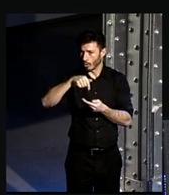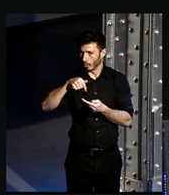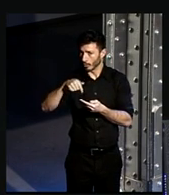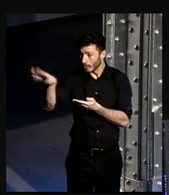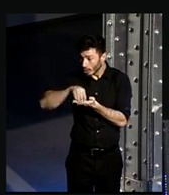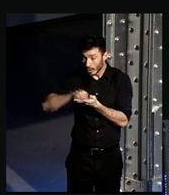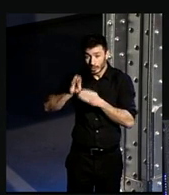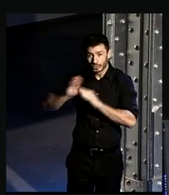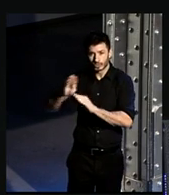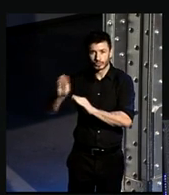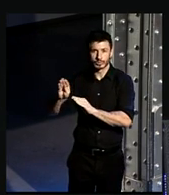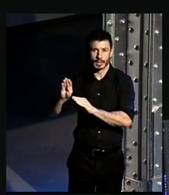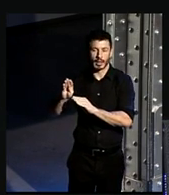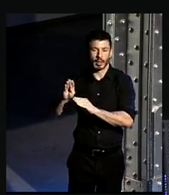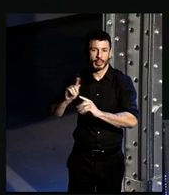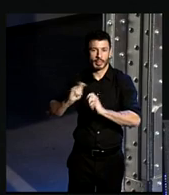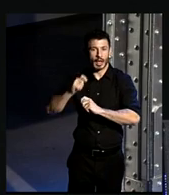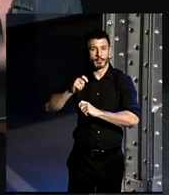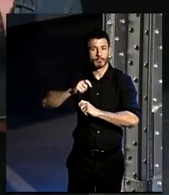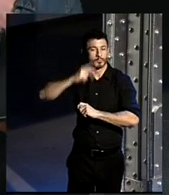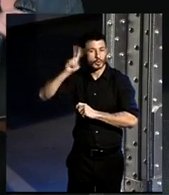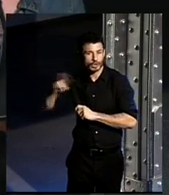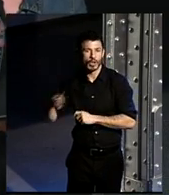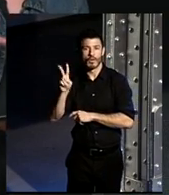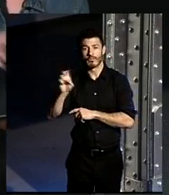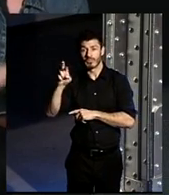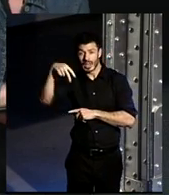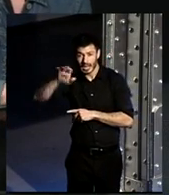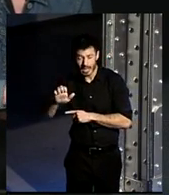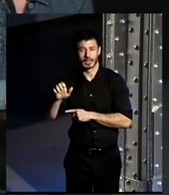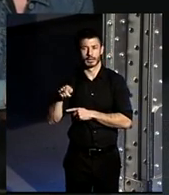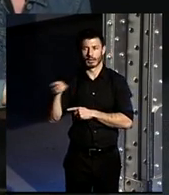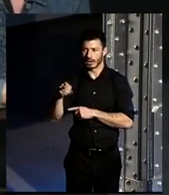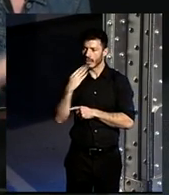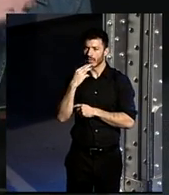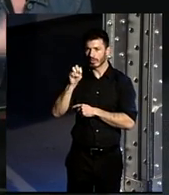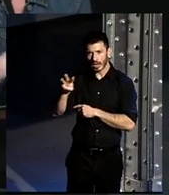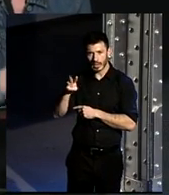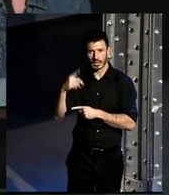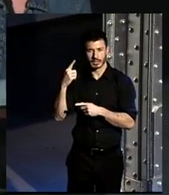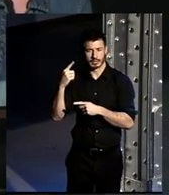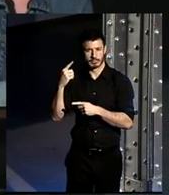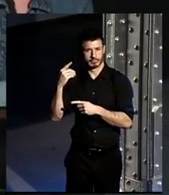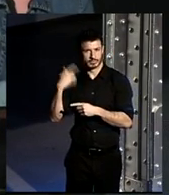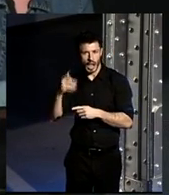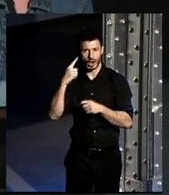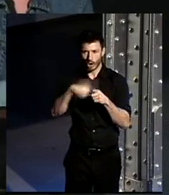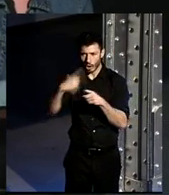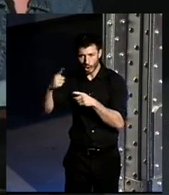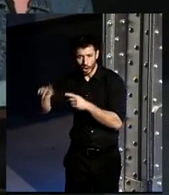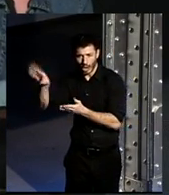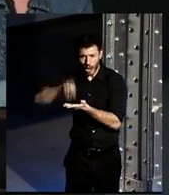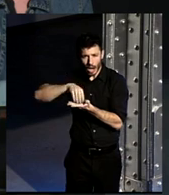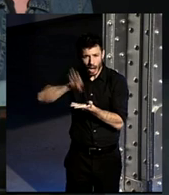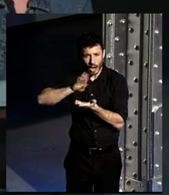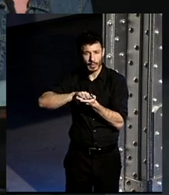de Amiens. Él, desde los 13 años, si no me equivoco, empezó a coleccionar objetos y a partir de los 15 se especializó en la figura